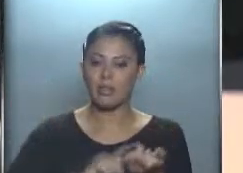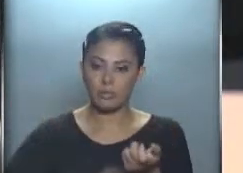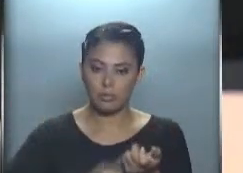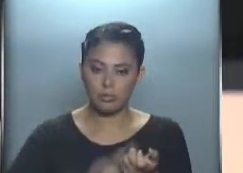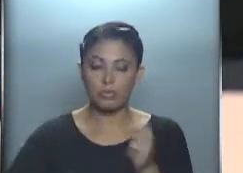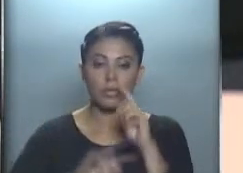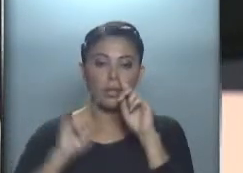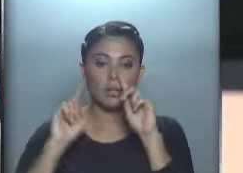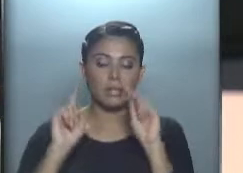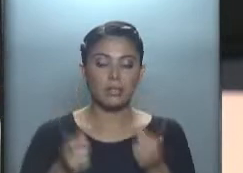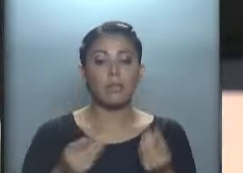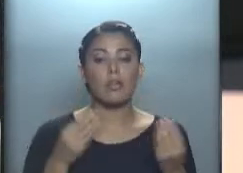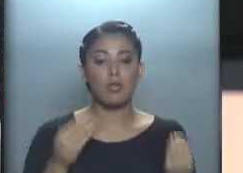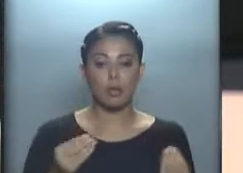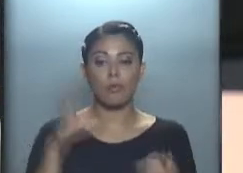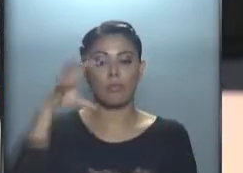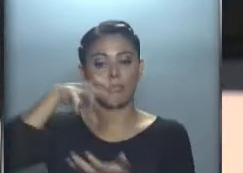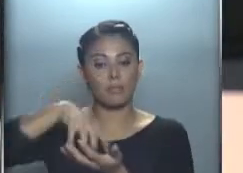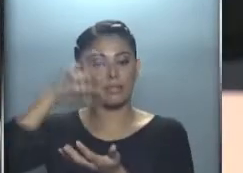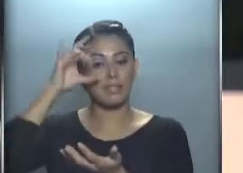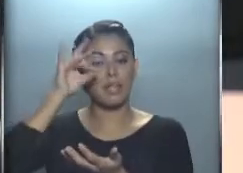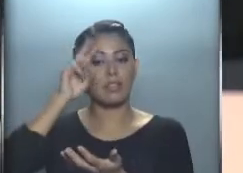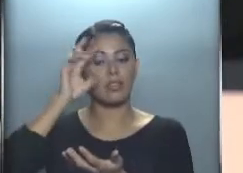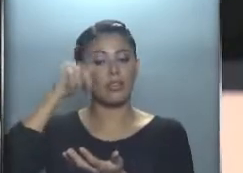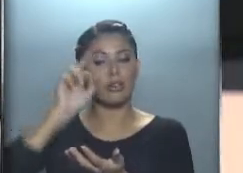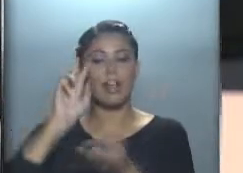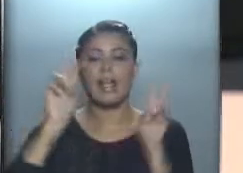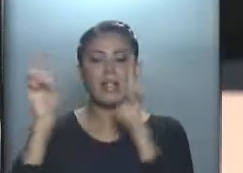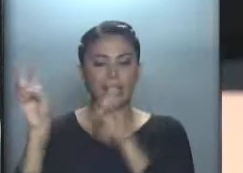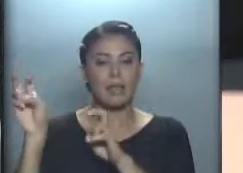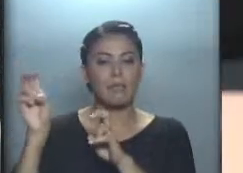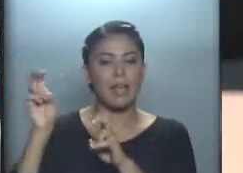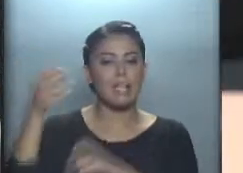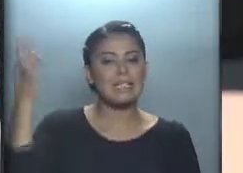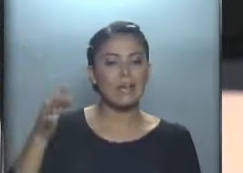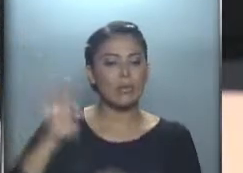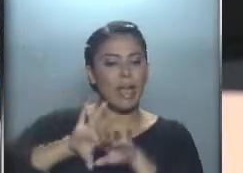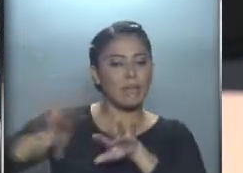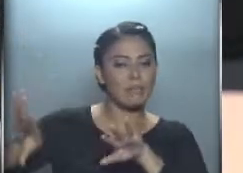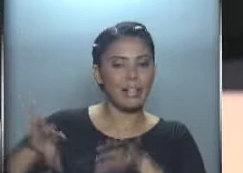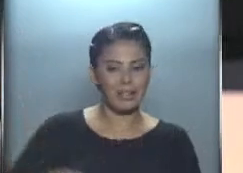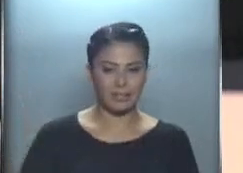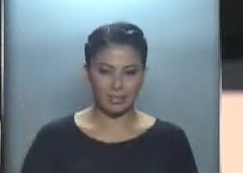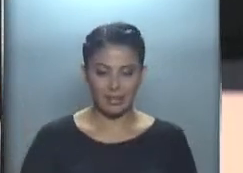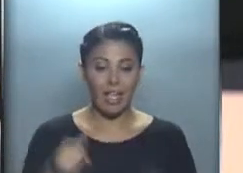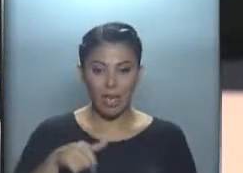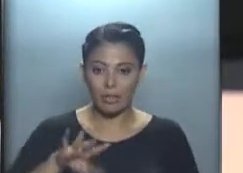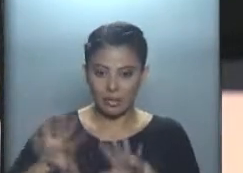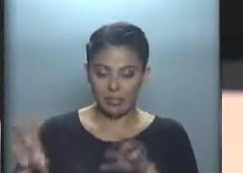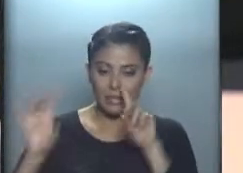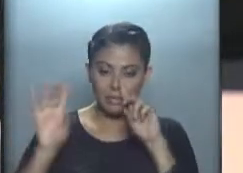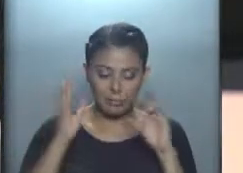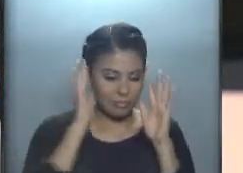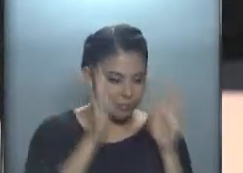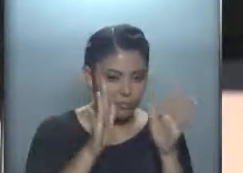y como el sedronar hoy se está desprendiendo de lo que tiene que ver con la cuestión de seguridad y está centrándose en el